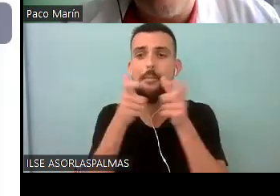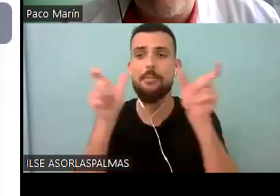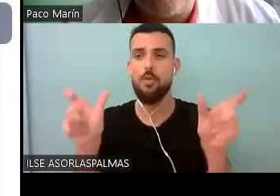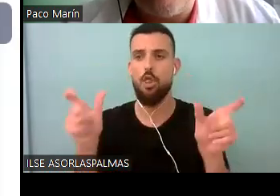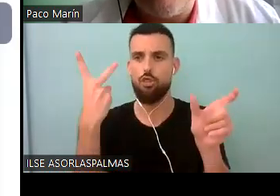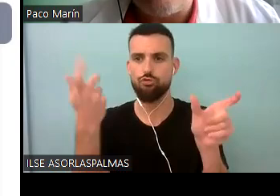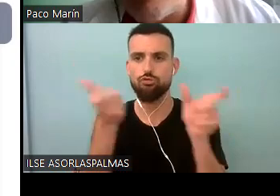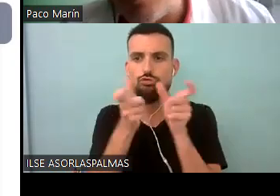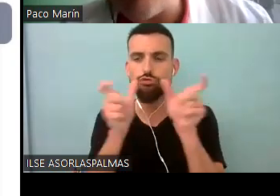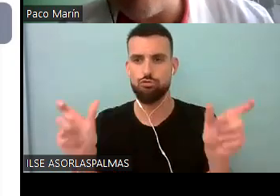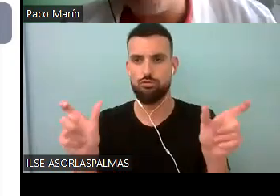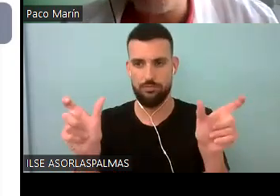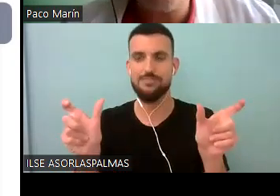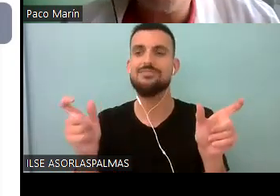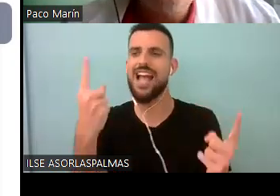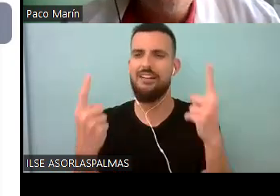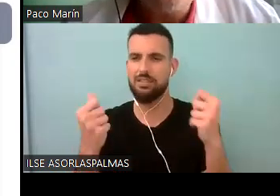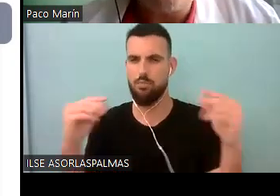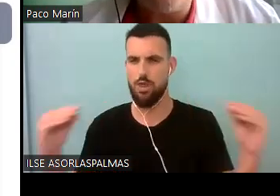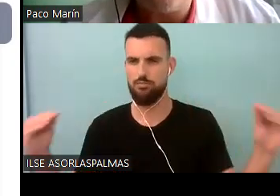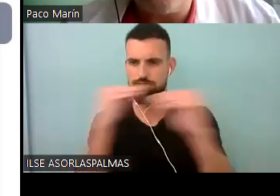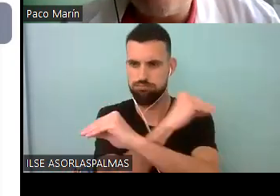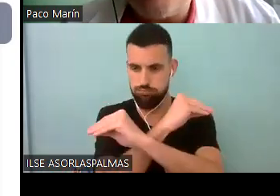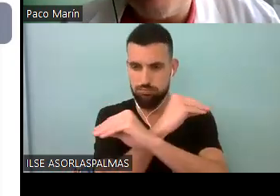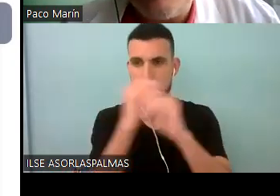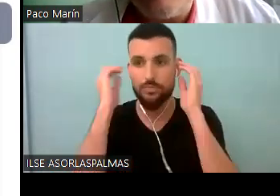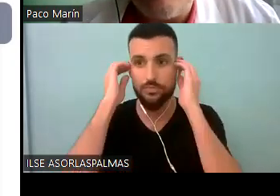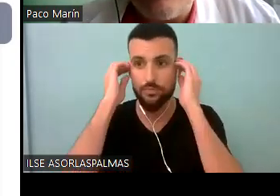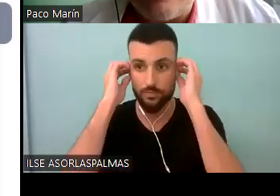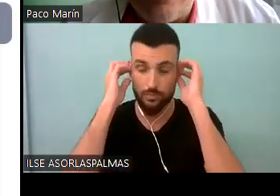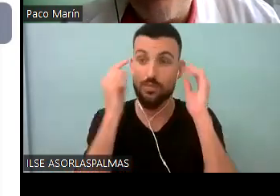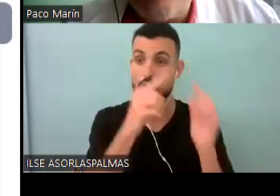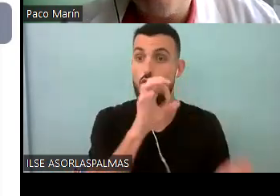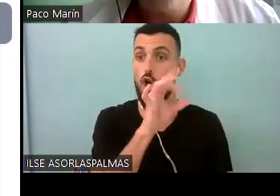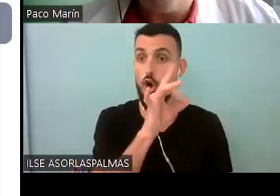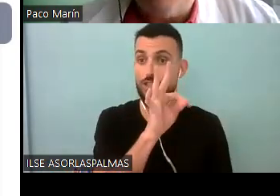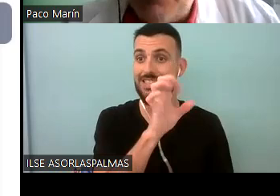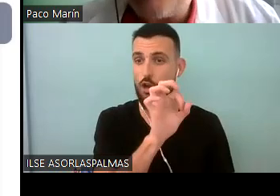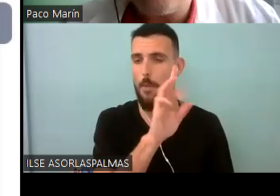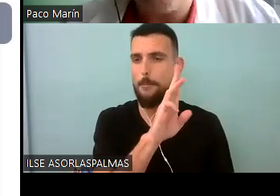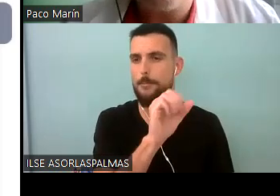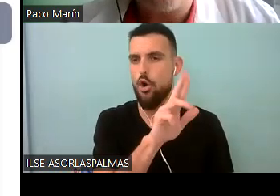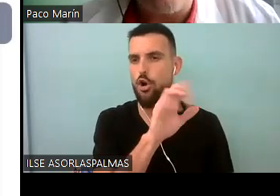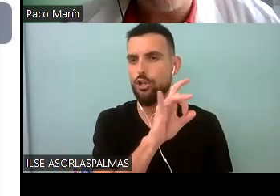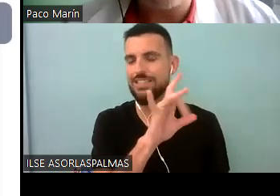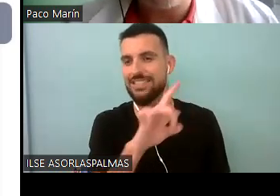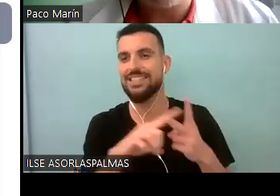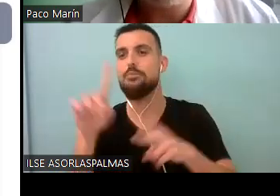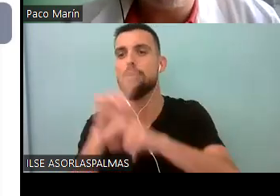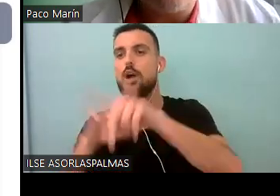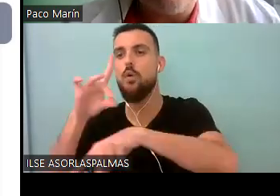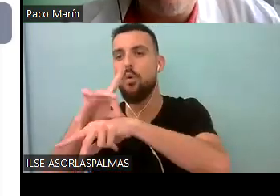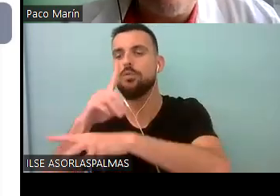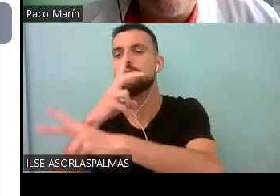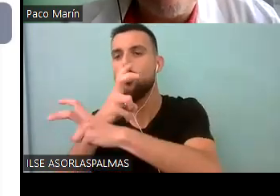veces podemos confundir, que son el de osteoporosis y el de artrosis. Lo veremos después qué es cada